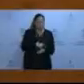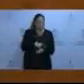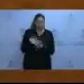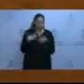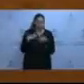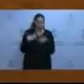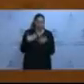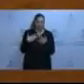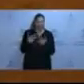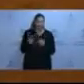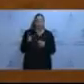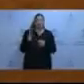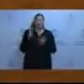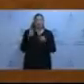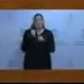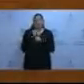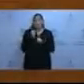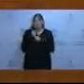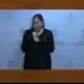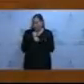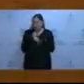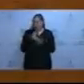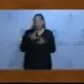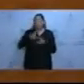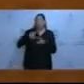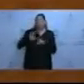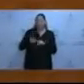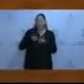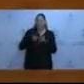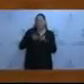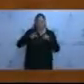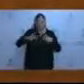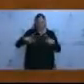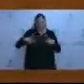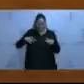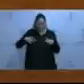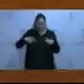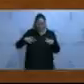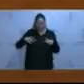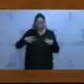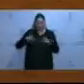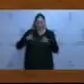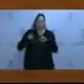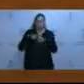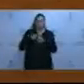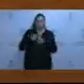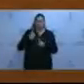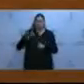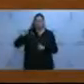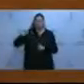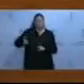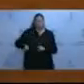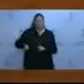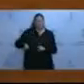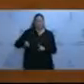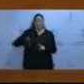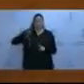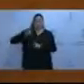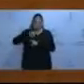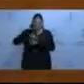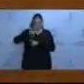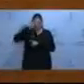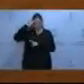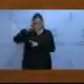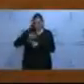de guardia después de una sentencia judicial que les obligaba a respetar. ¿Por qué ha habido una sentencia